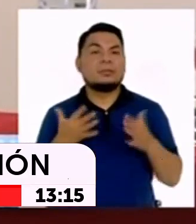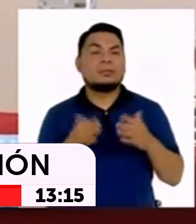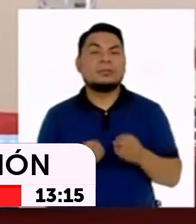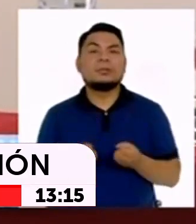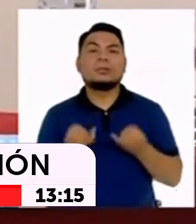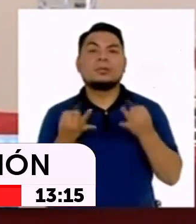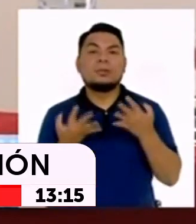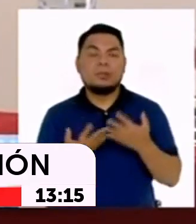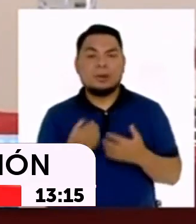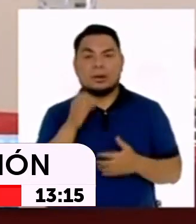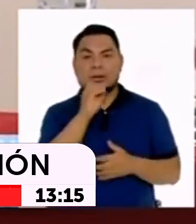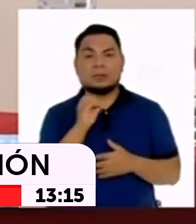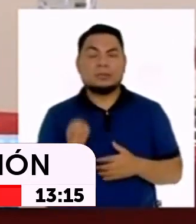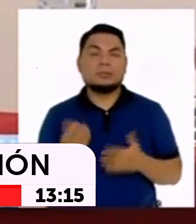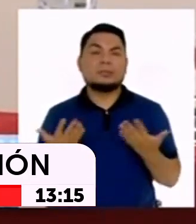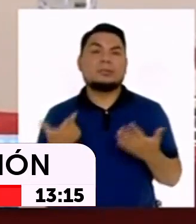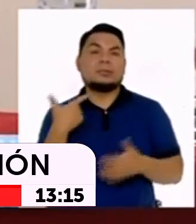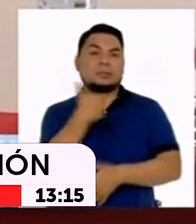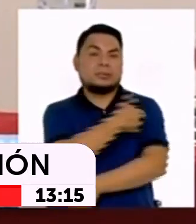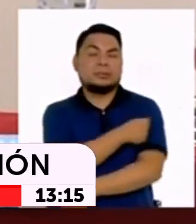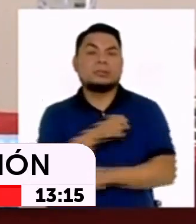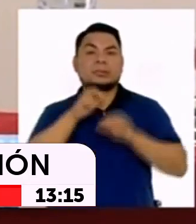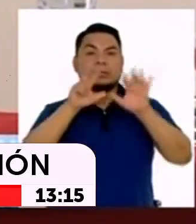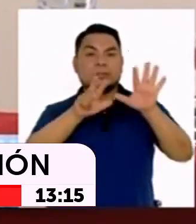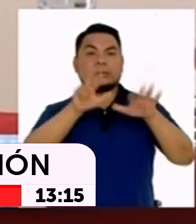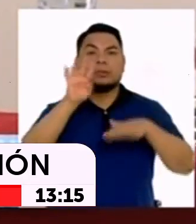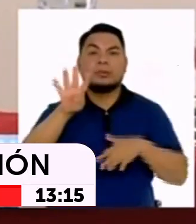alcanza una cifra récord de vacunación de